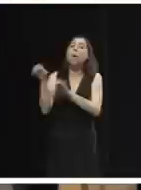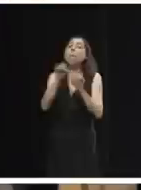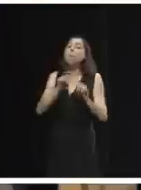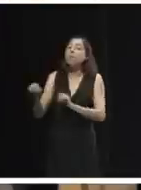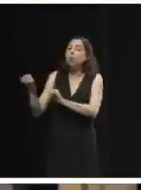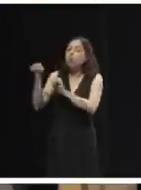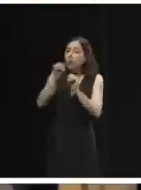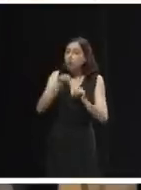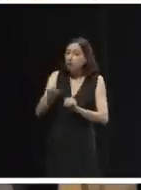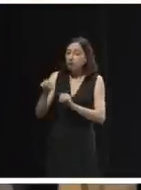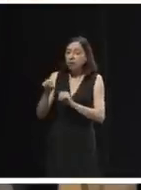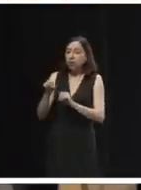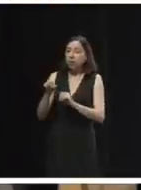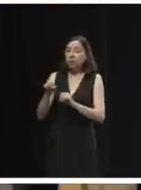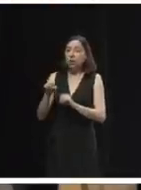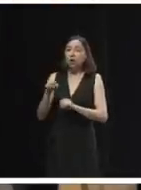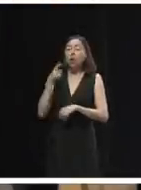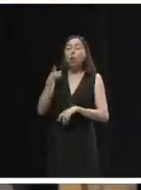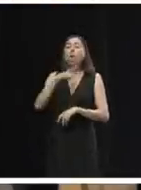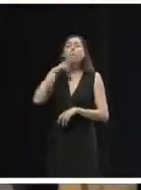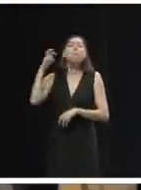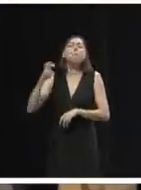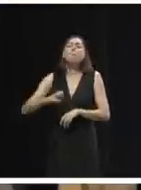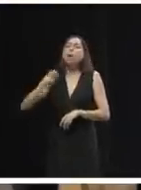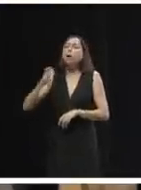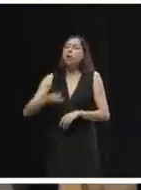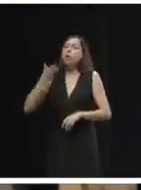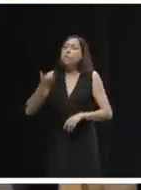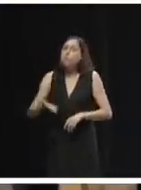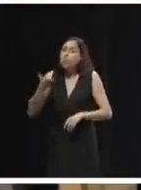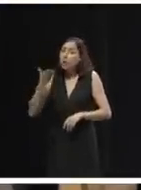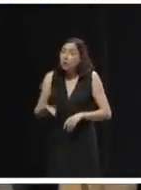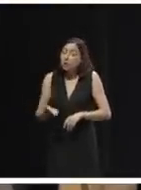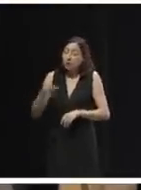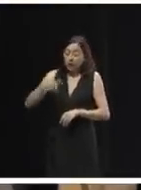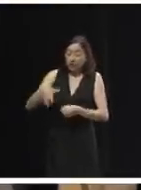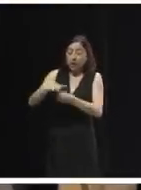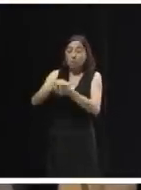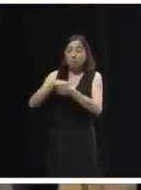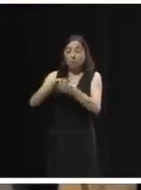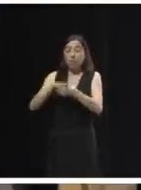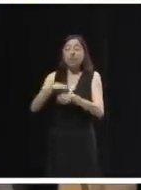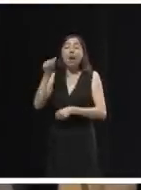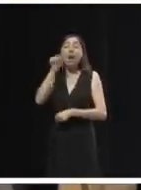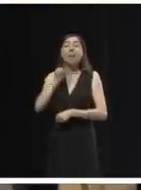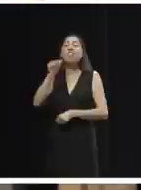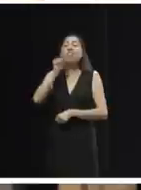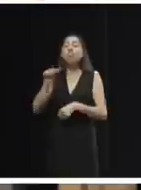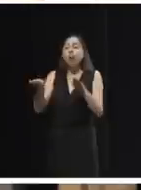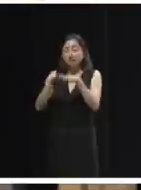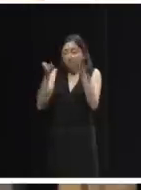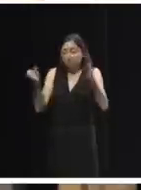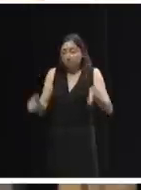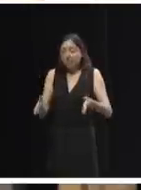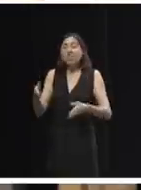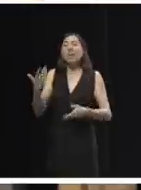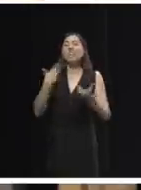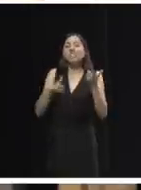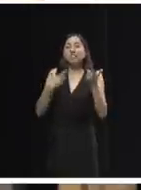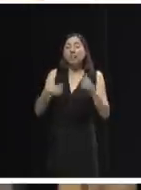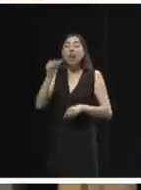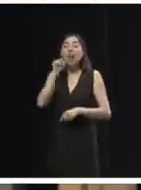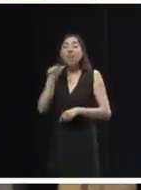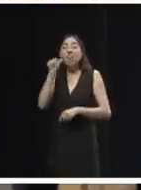un valor importantísimo que tenemos en esta provincia, la aceituna de mesa sevillana. La aceituna de mesa